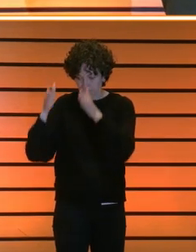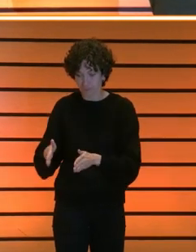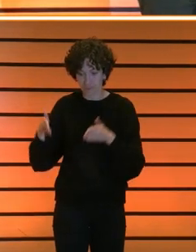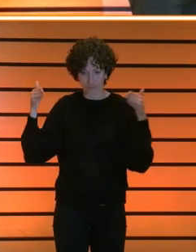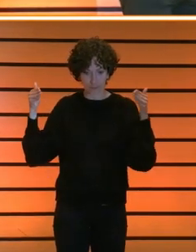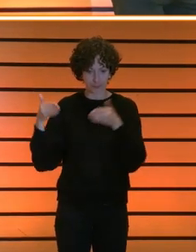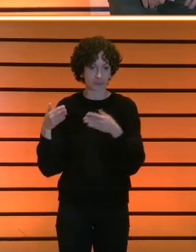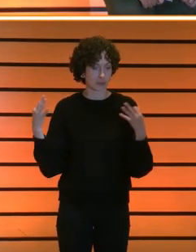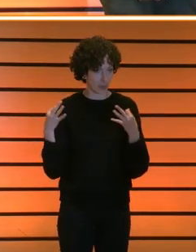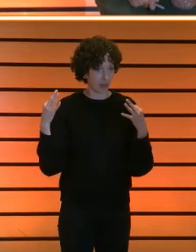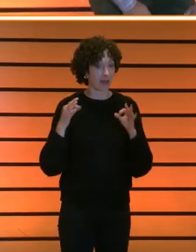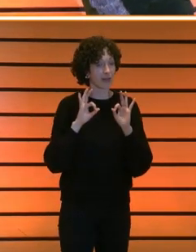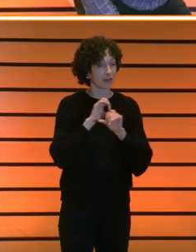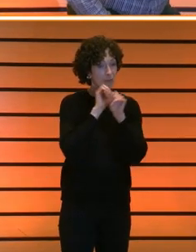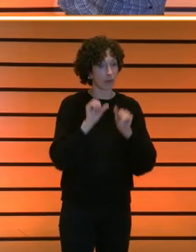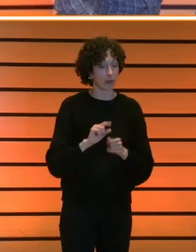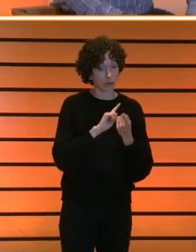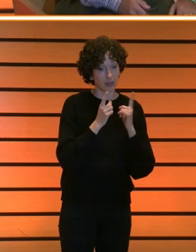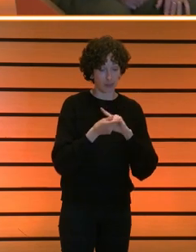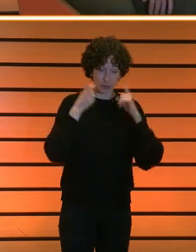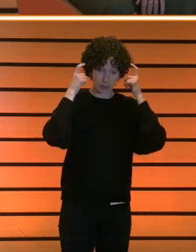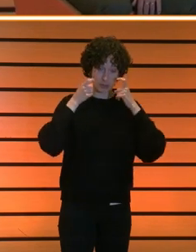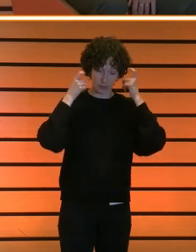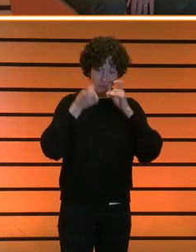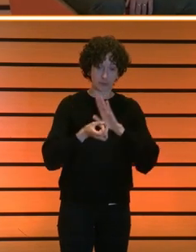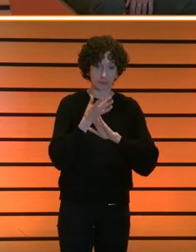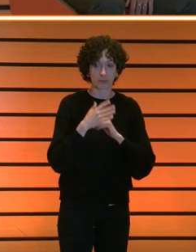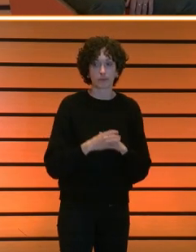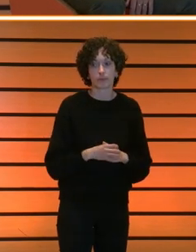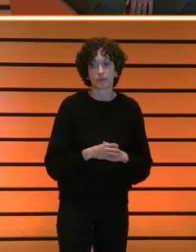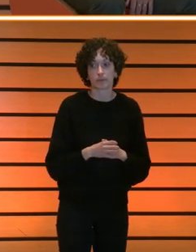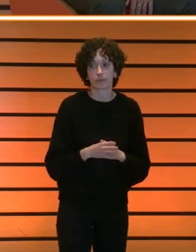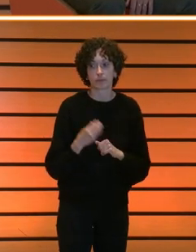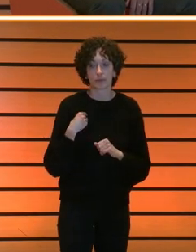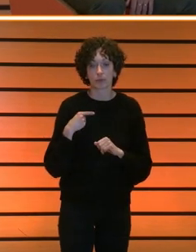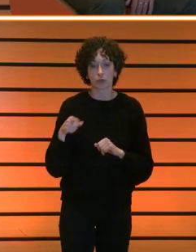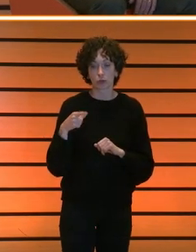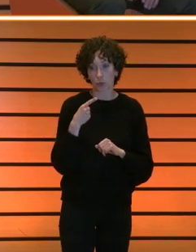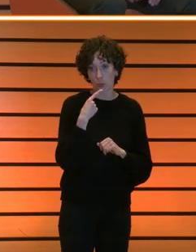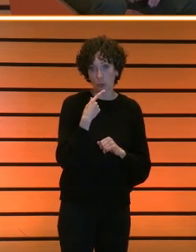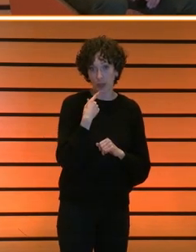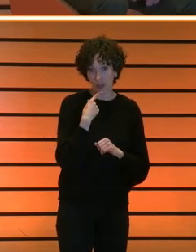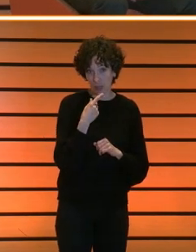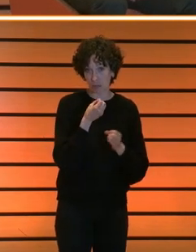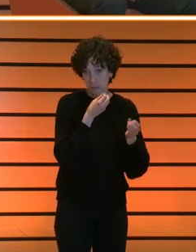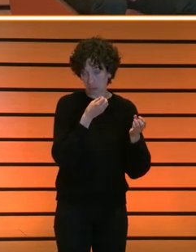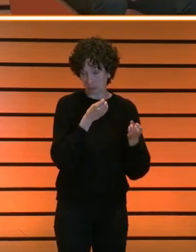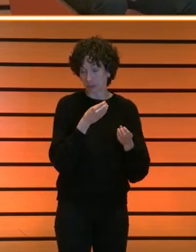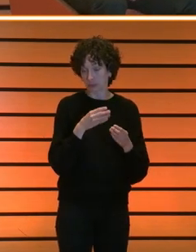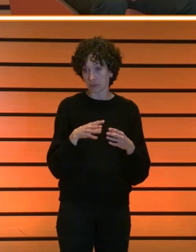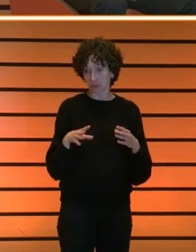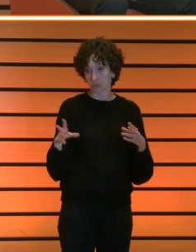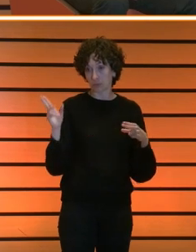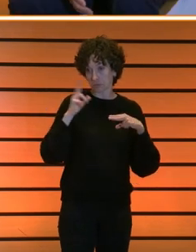cambio de modelo que estamos intentando implantar aquí siguiendo con tu relato y